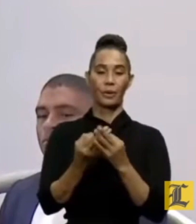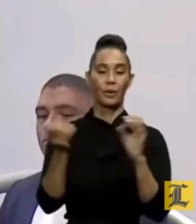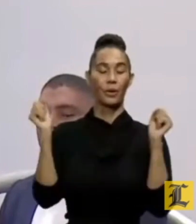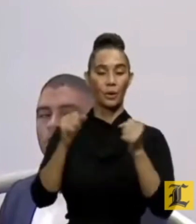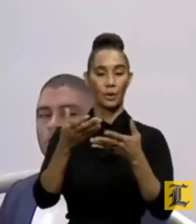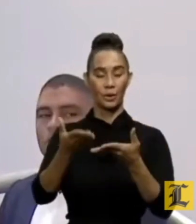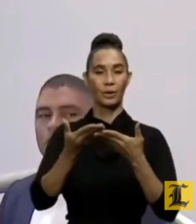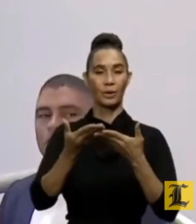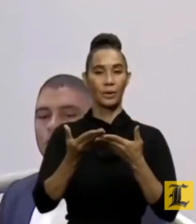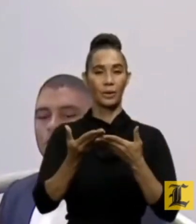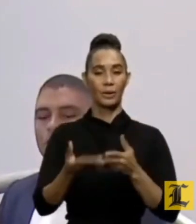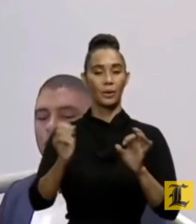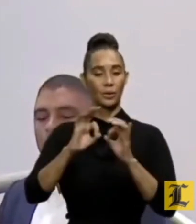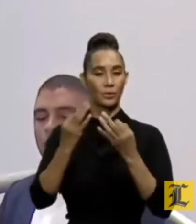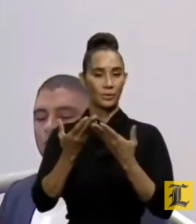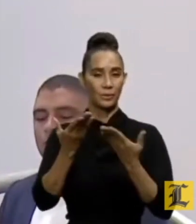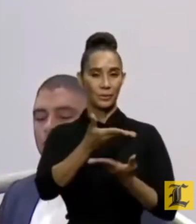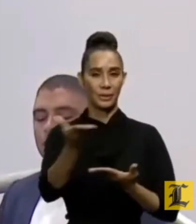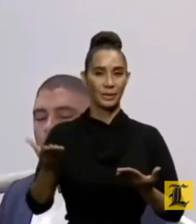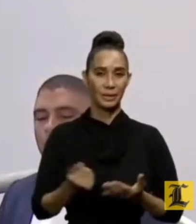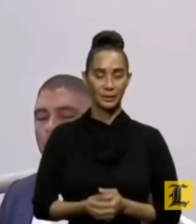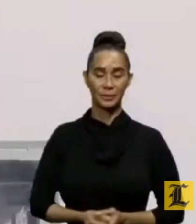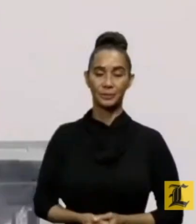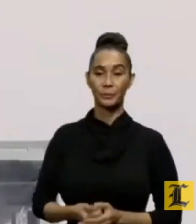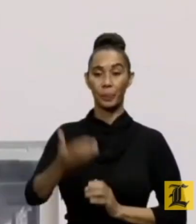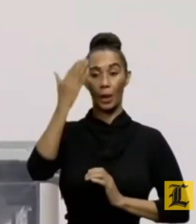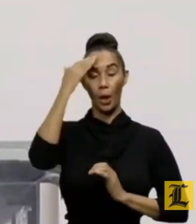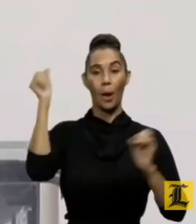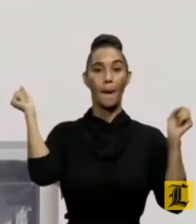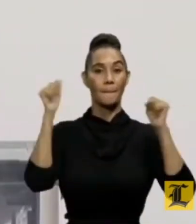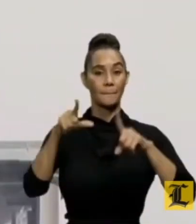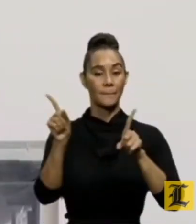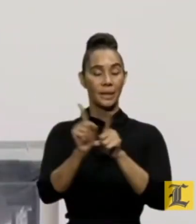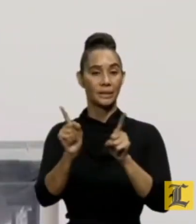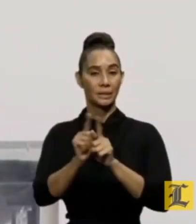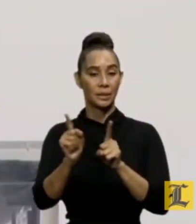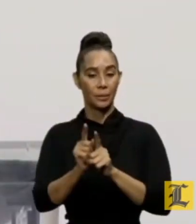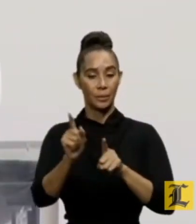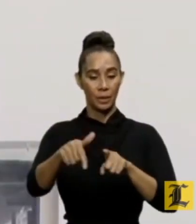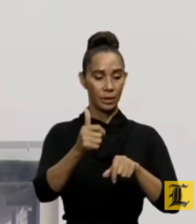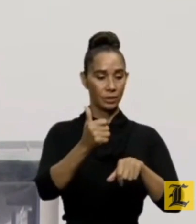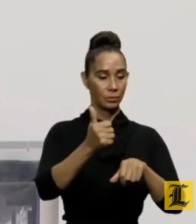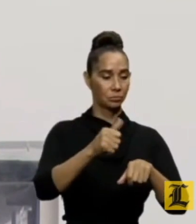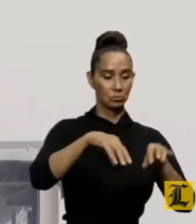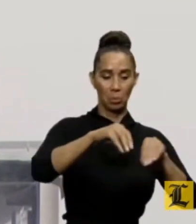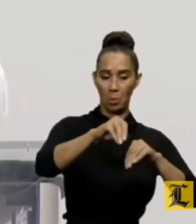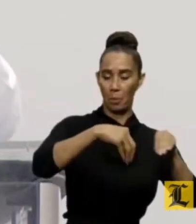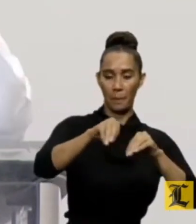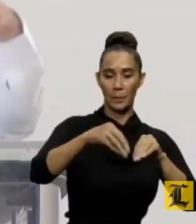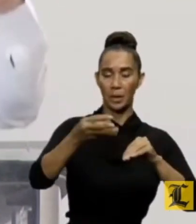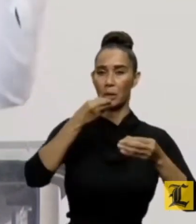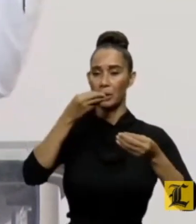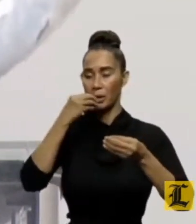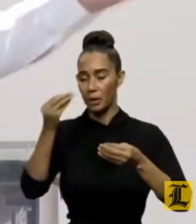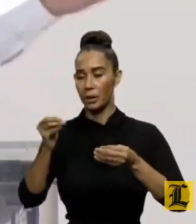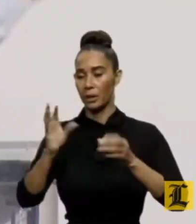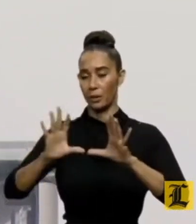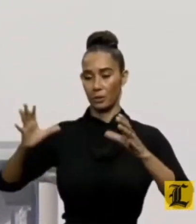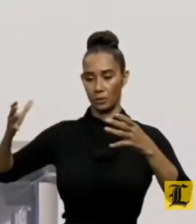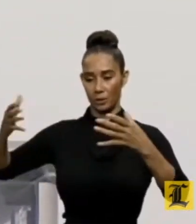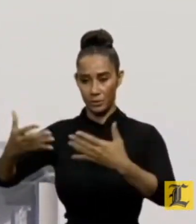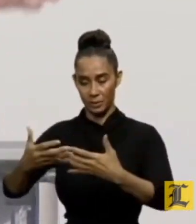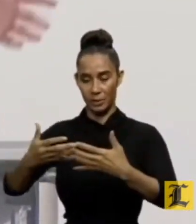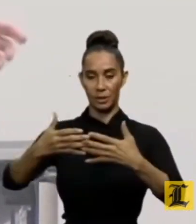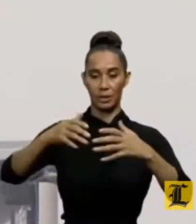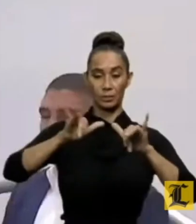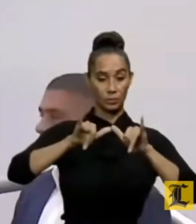consideren o son familias. Y podrán hacerlo también en establecimientos de alimentación, en los almacenes, en los